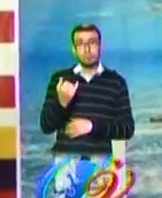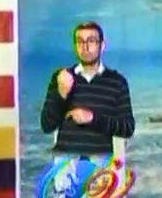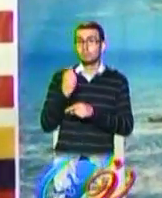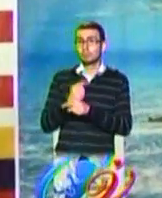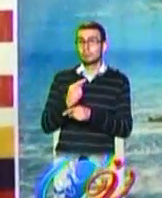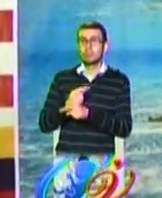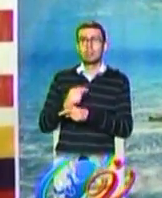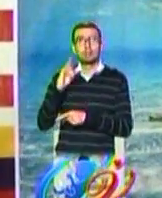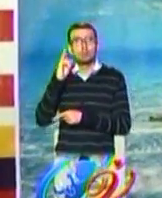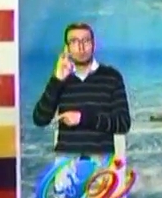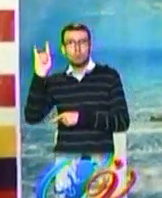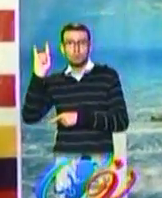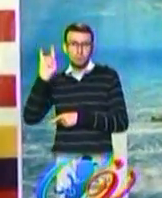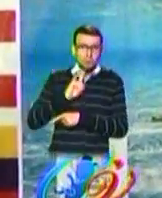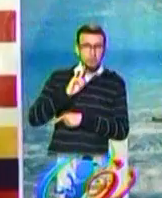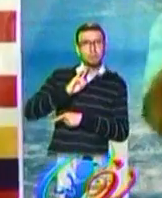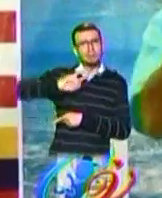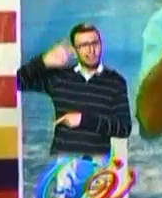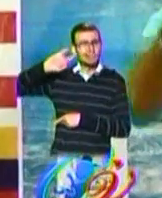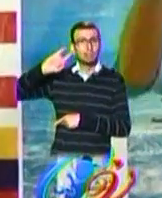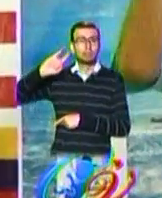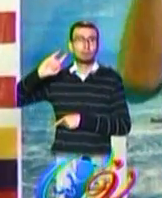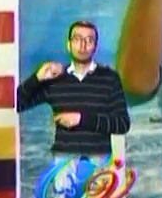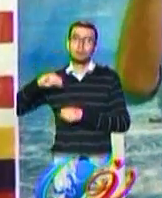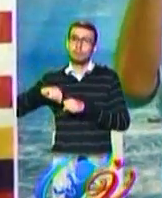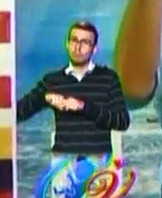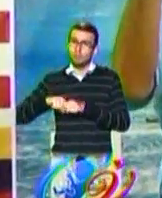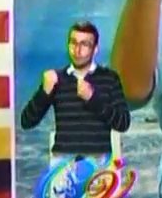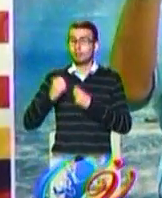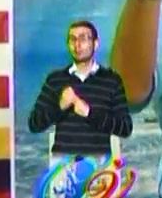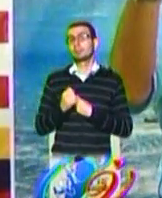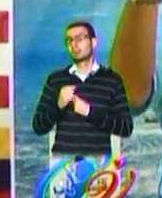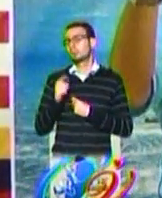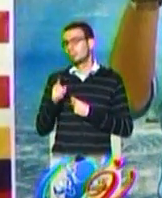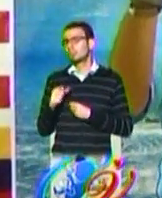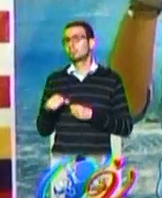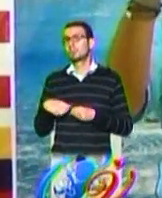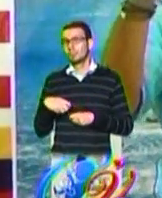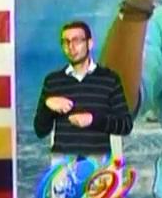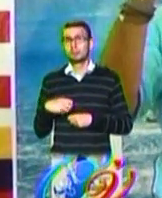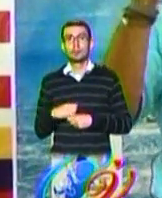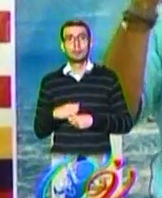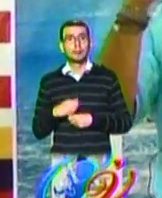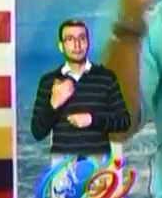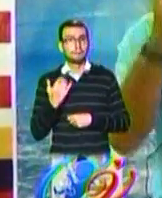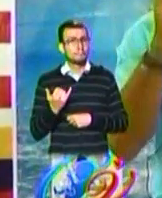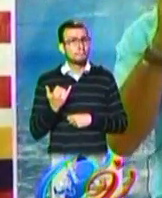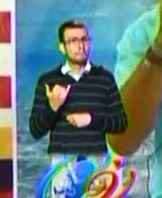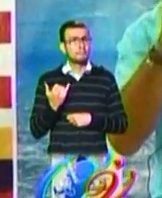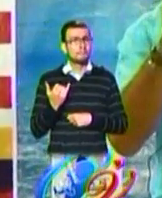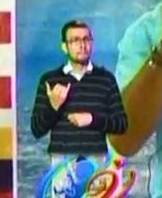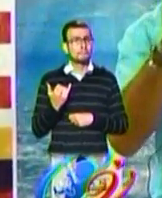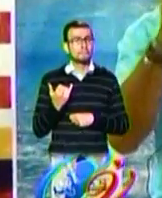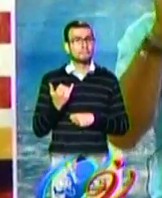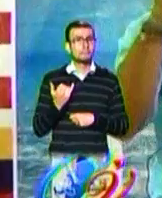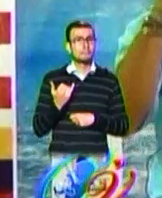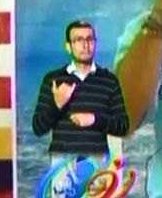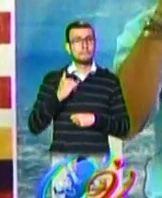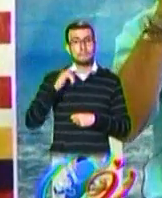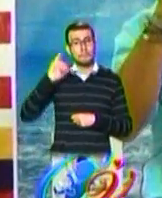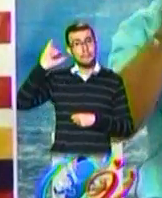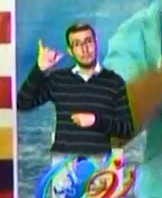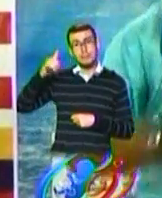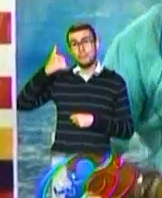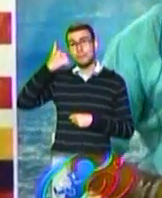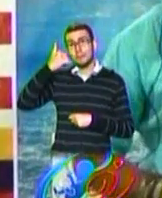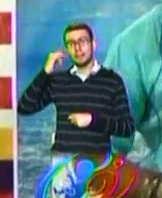choca con ese metal y cuando se devuelve y encuentra la contrapila que se llamaba celular, le